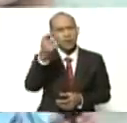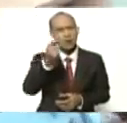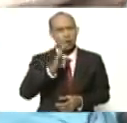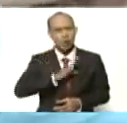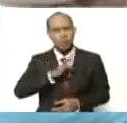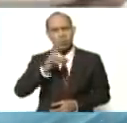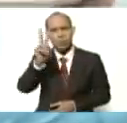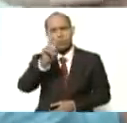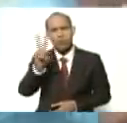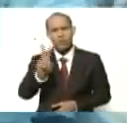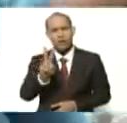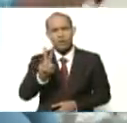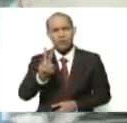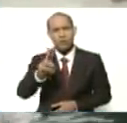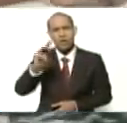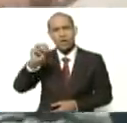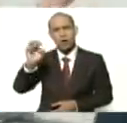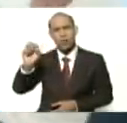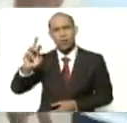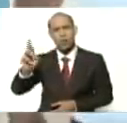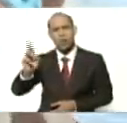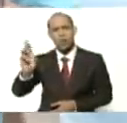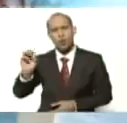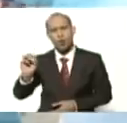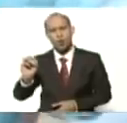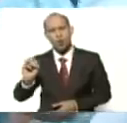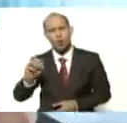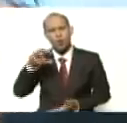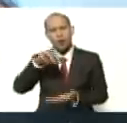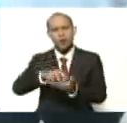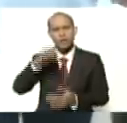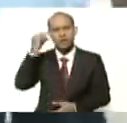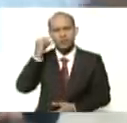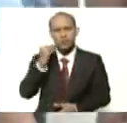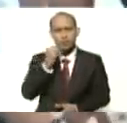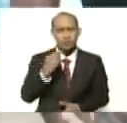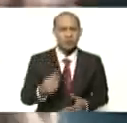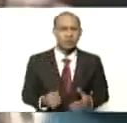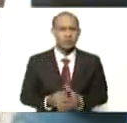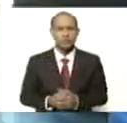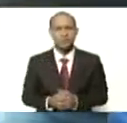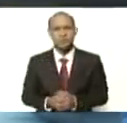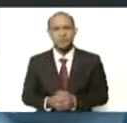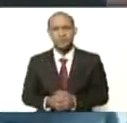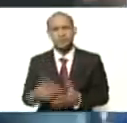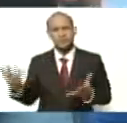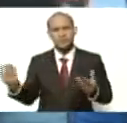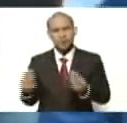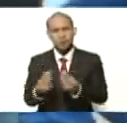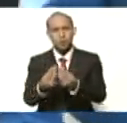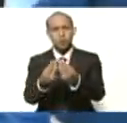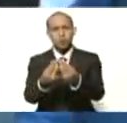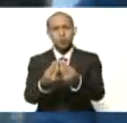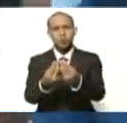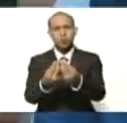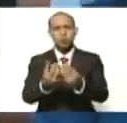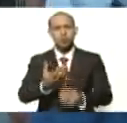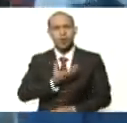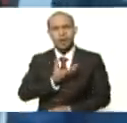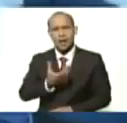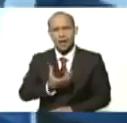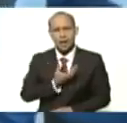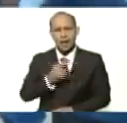del morro municipio arismendi y aquí vamos con nuestros alcaldes